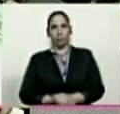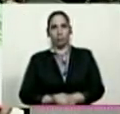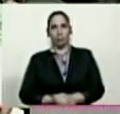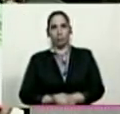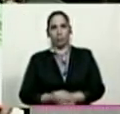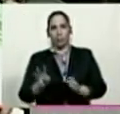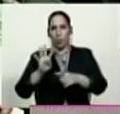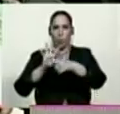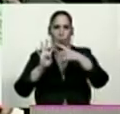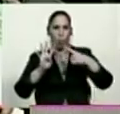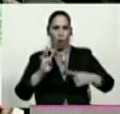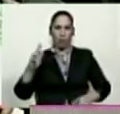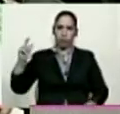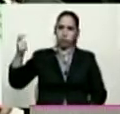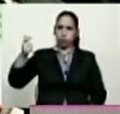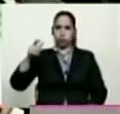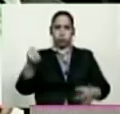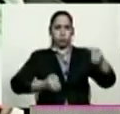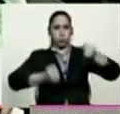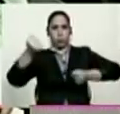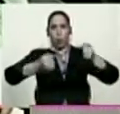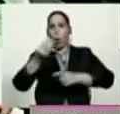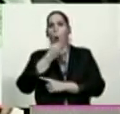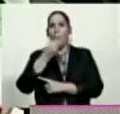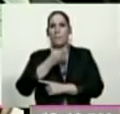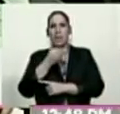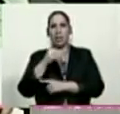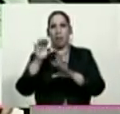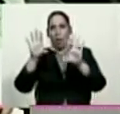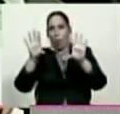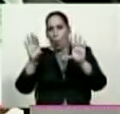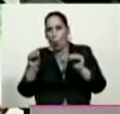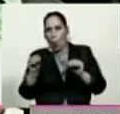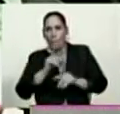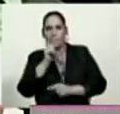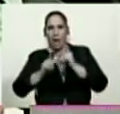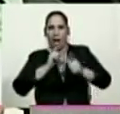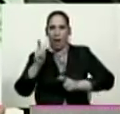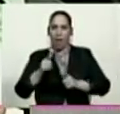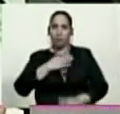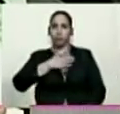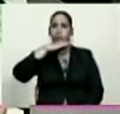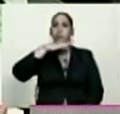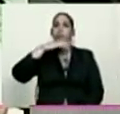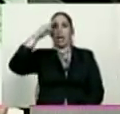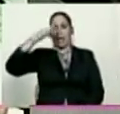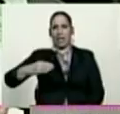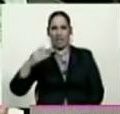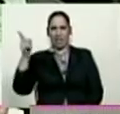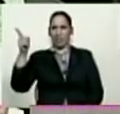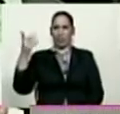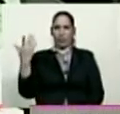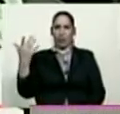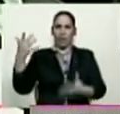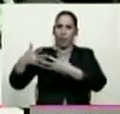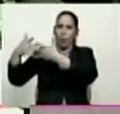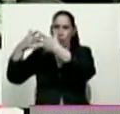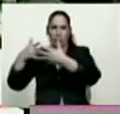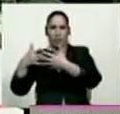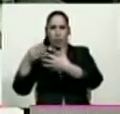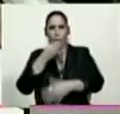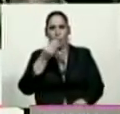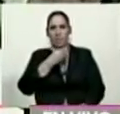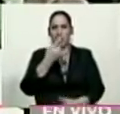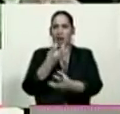Cuatro gandolas de comida podrida que le sobraba al ejército de Estados Unidos, comida cancerígena, que ya ha